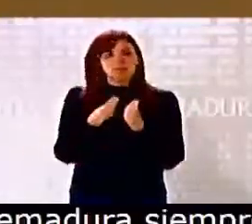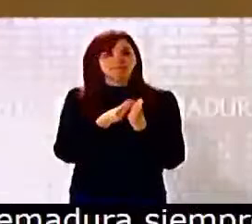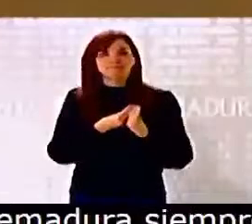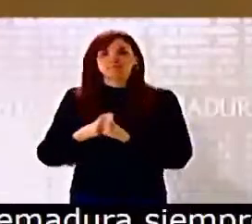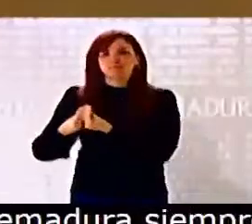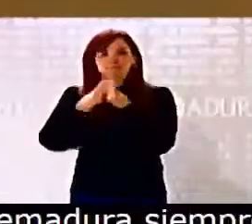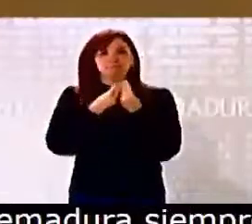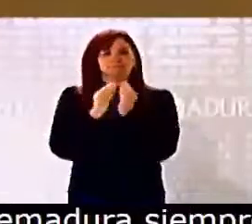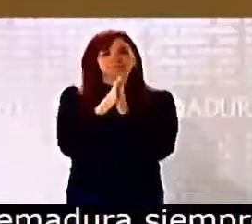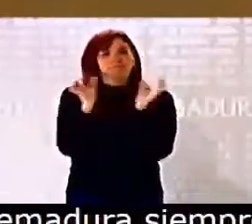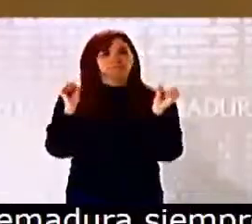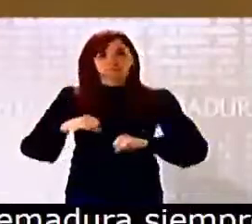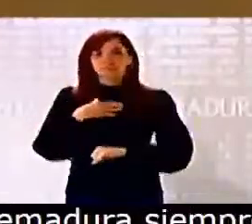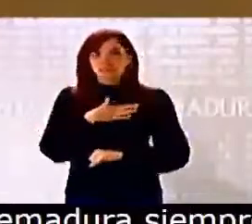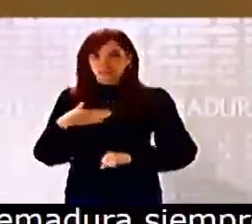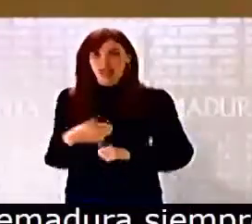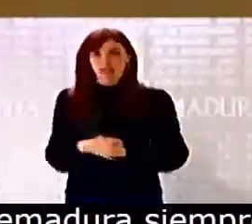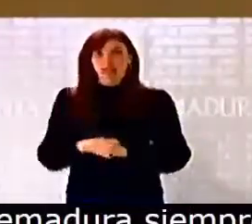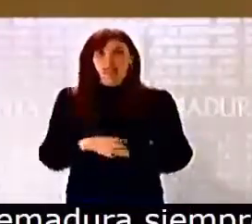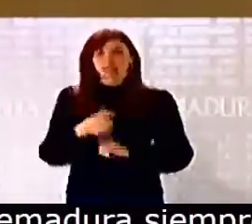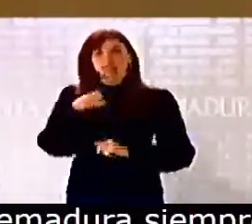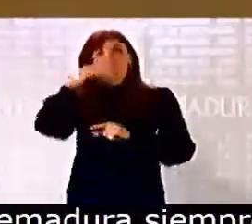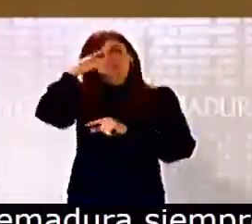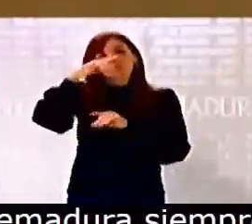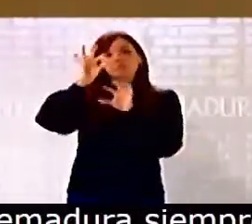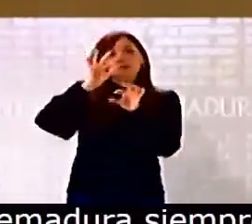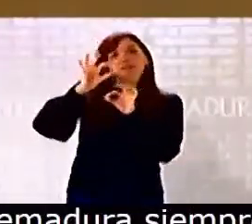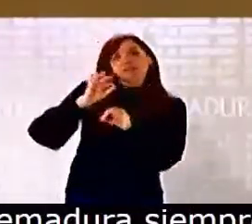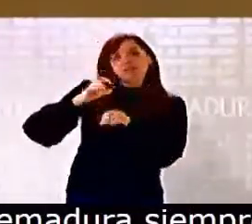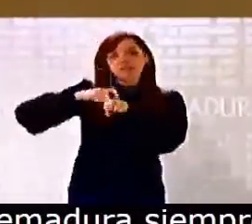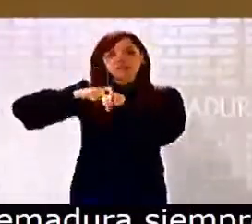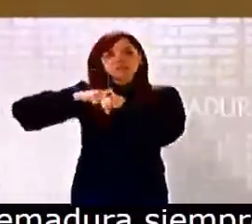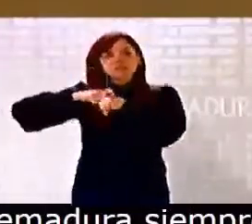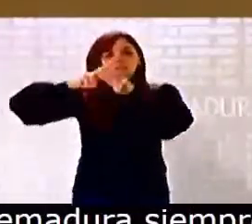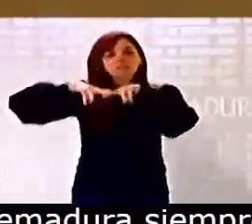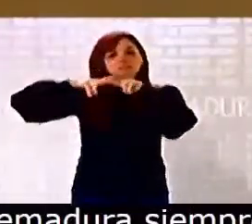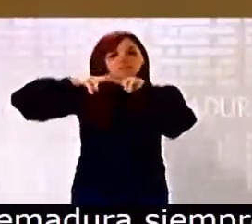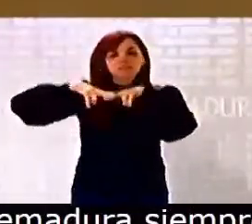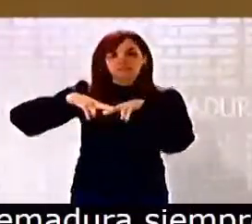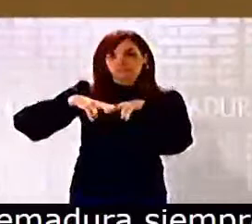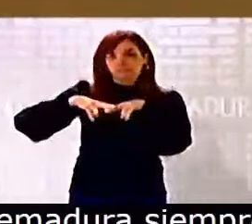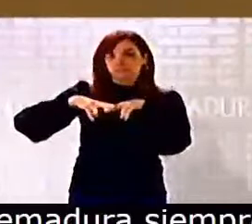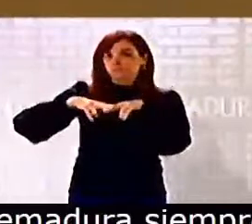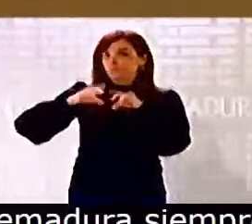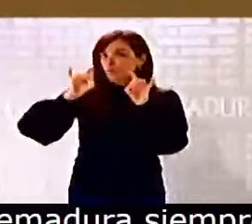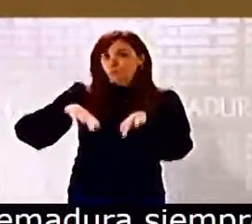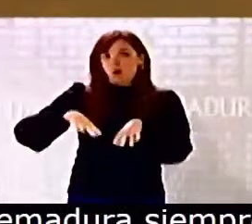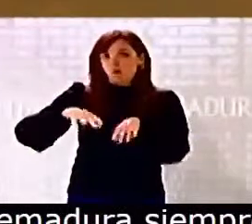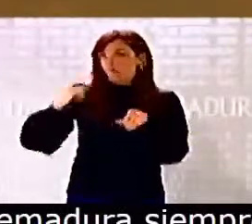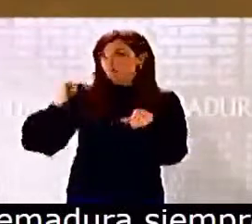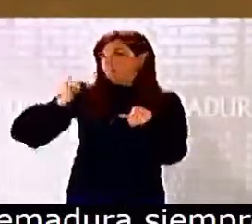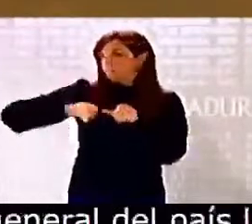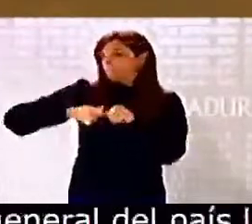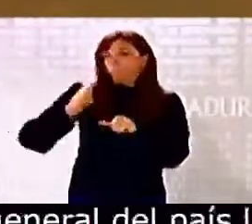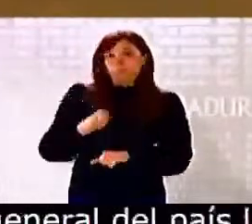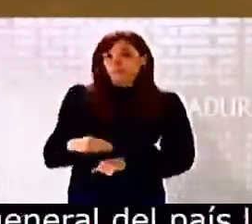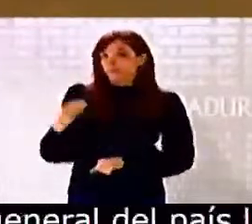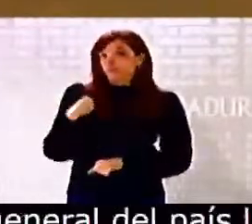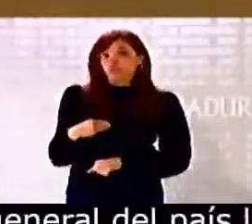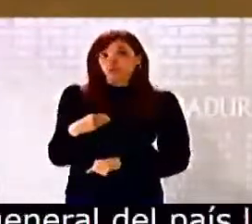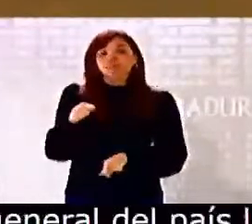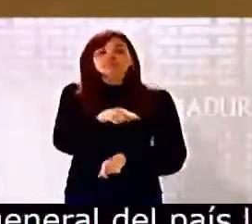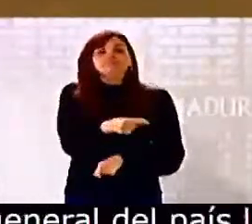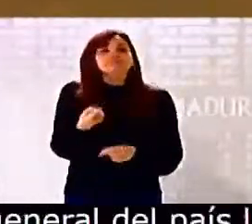medidas que hemos de tomar, con los criterios y la racionalidad con la que hasta ahora hemos tomado las medidas, que pasan